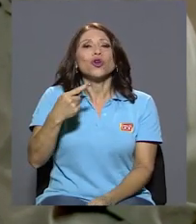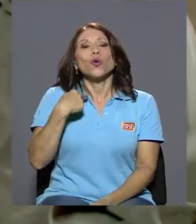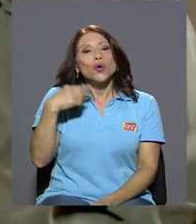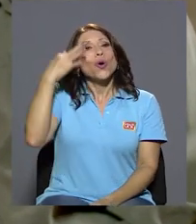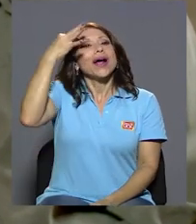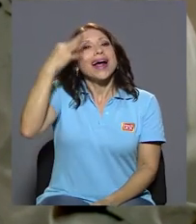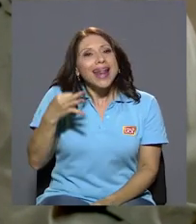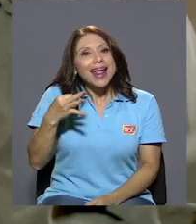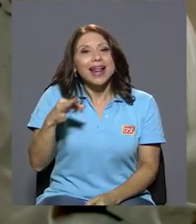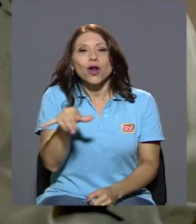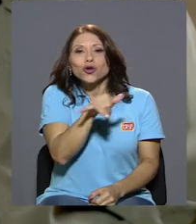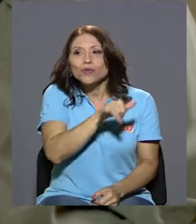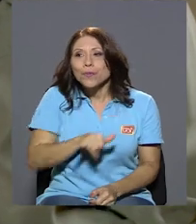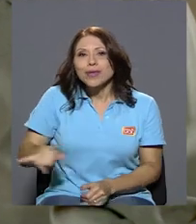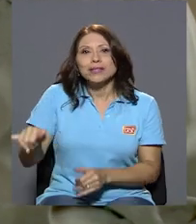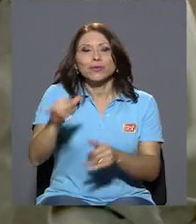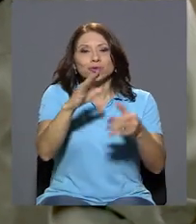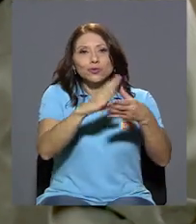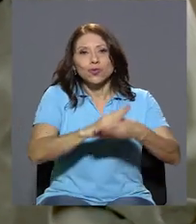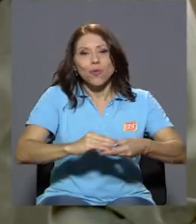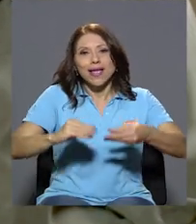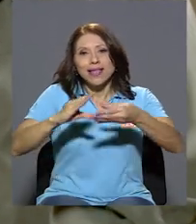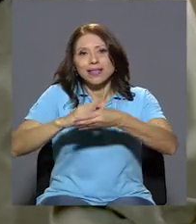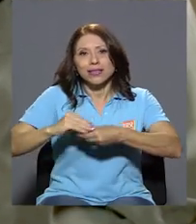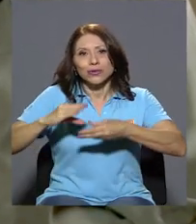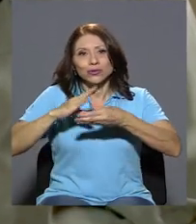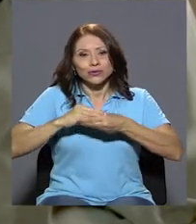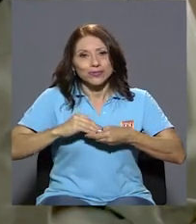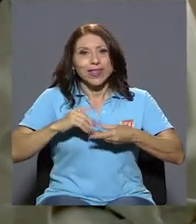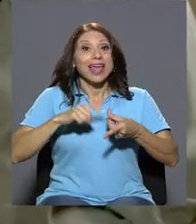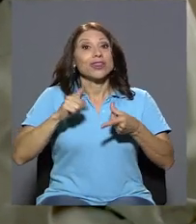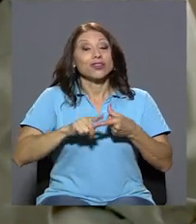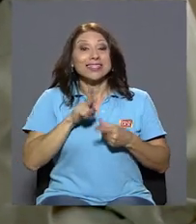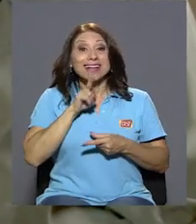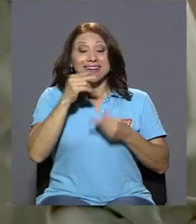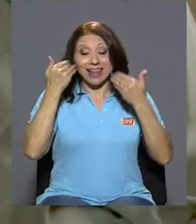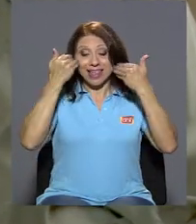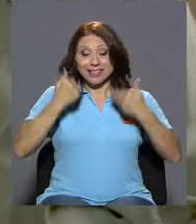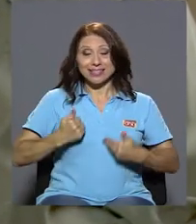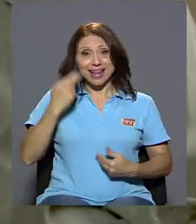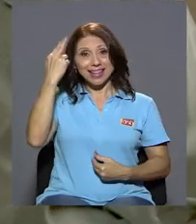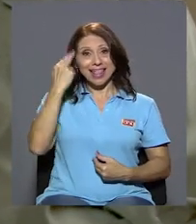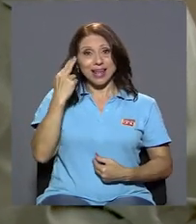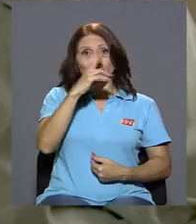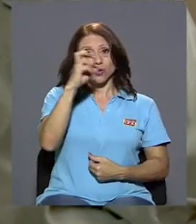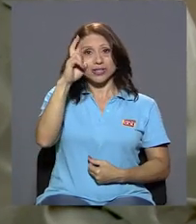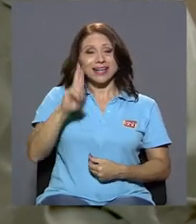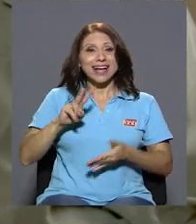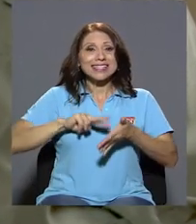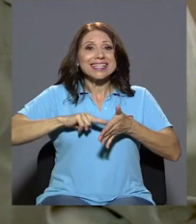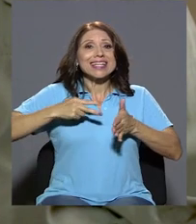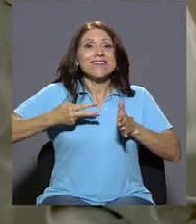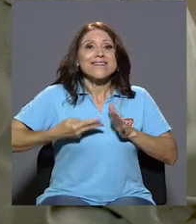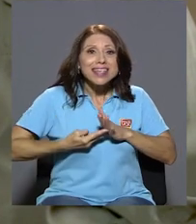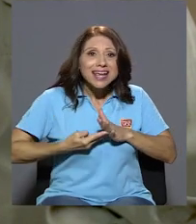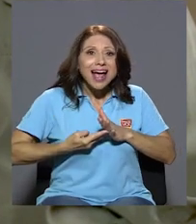creyendo los mismos cuentos entonces es en realidad ser negro en costa rica significa